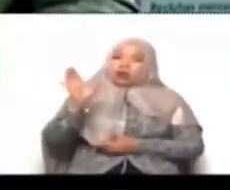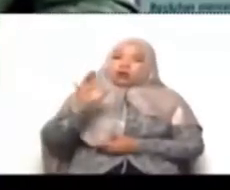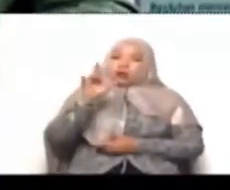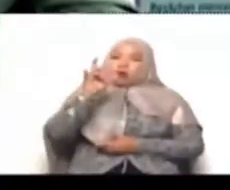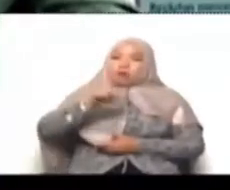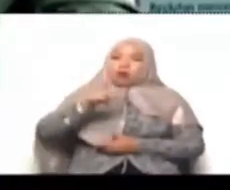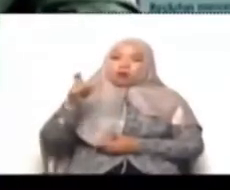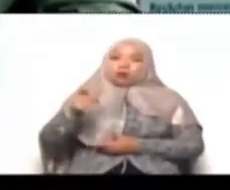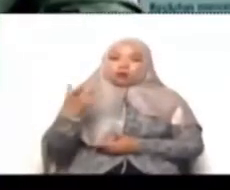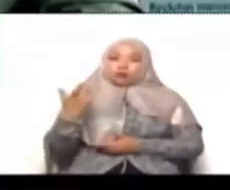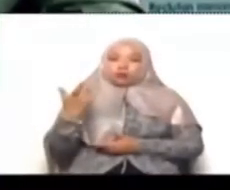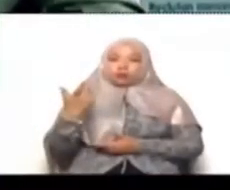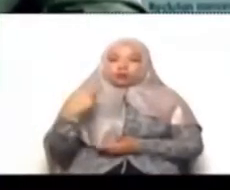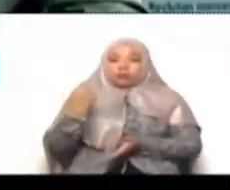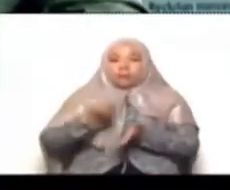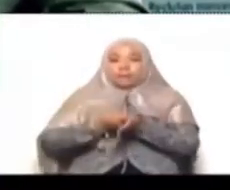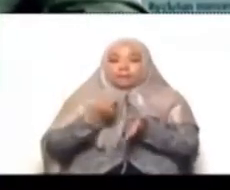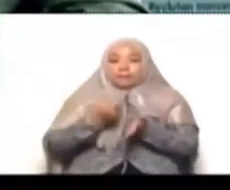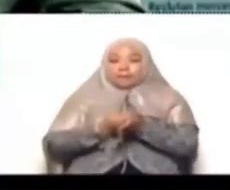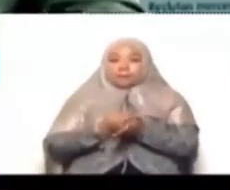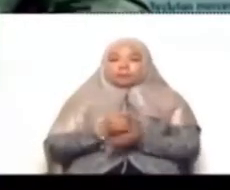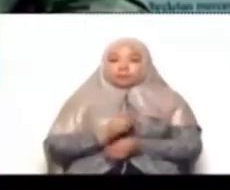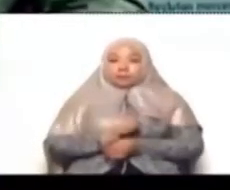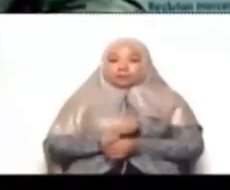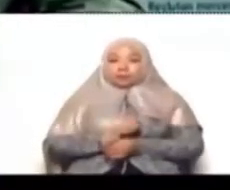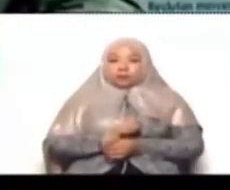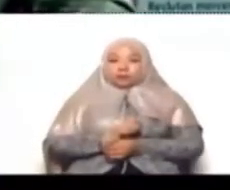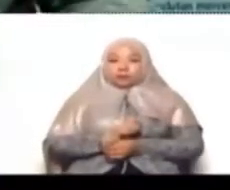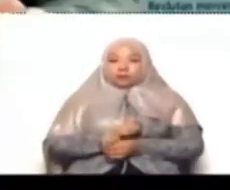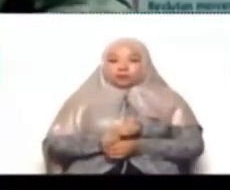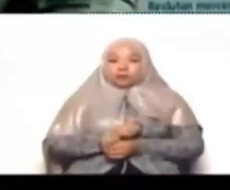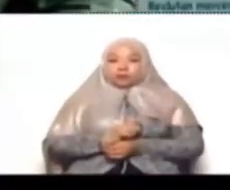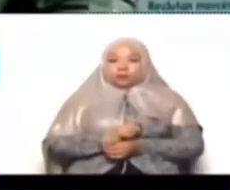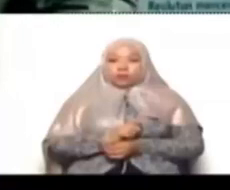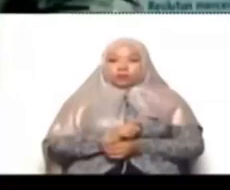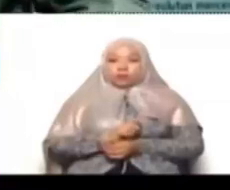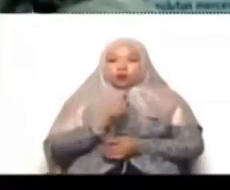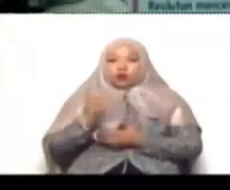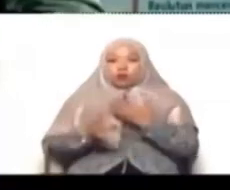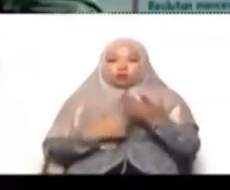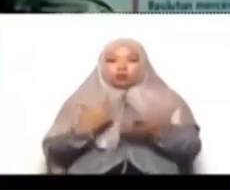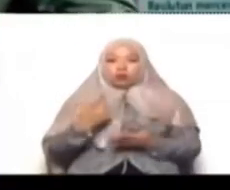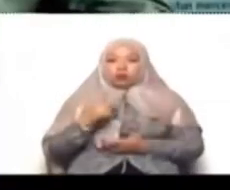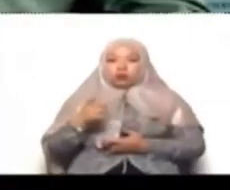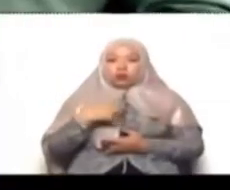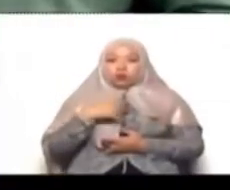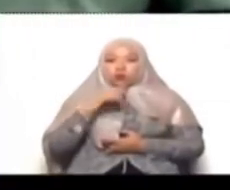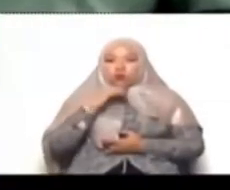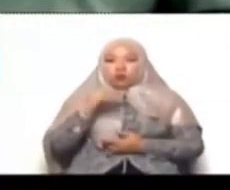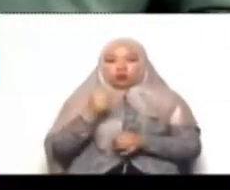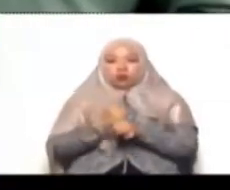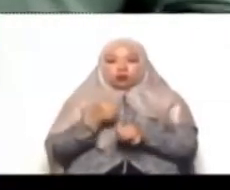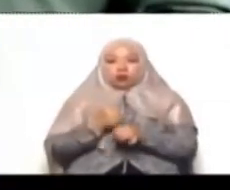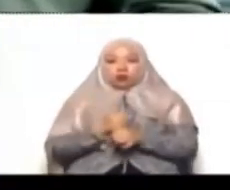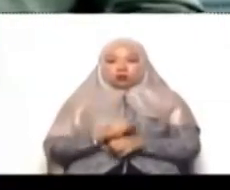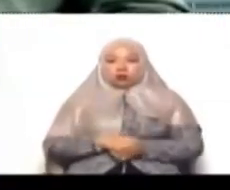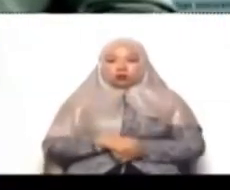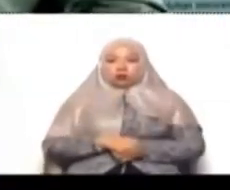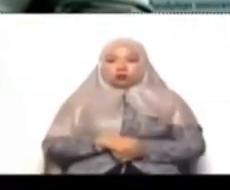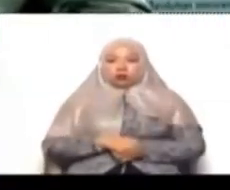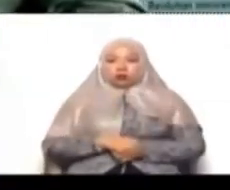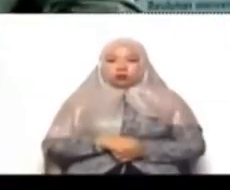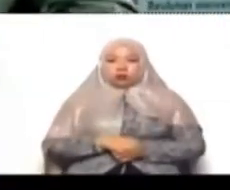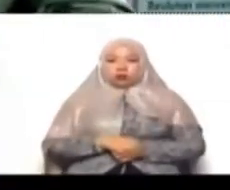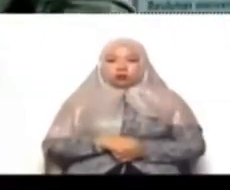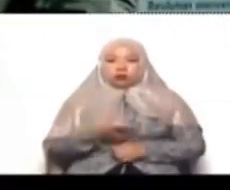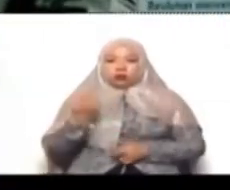gente paga para estos incendios, pero no se quedan ahí. Ayer el